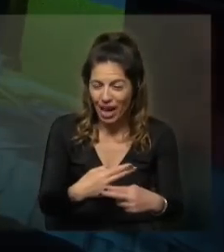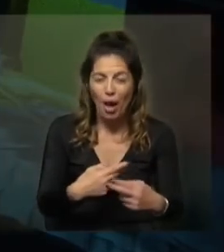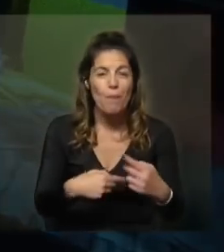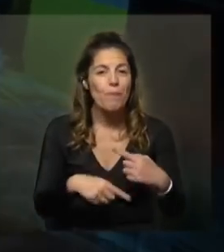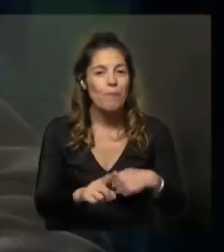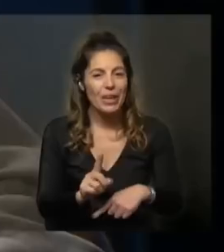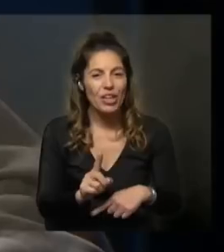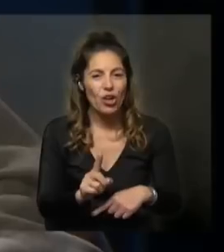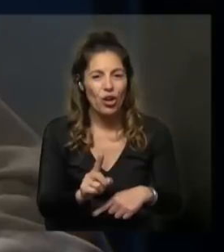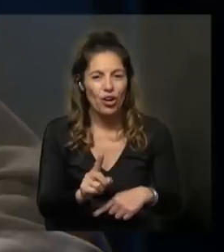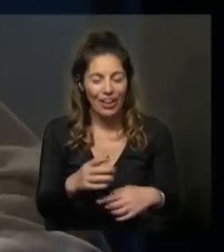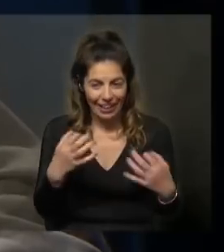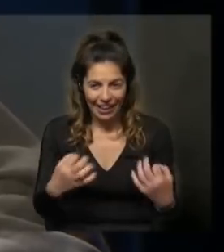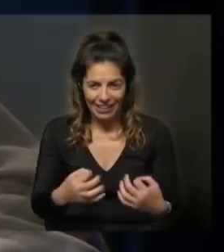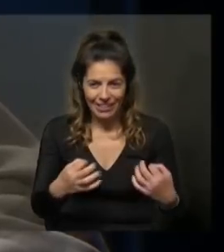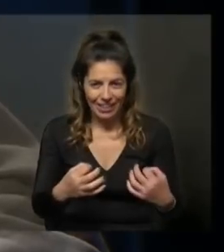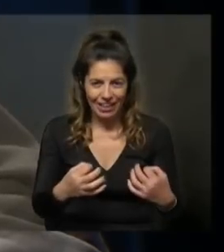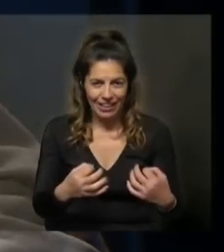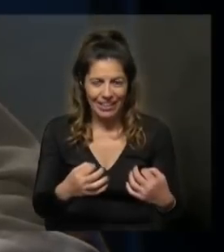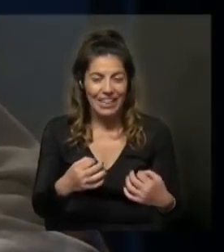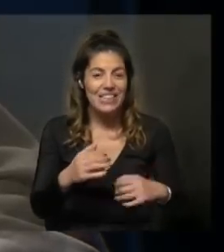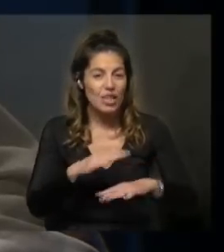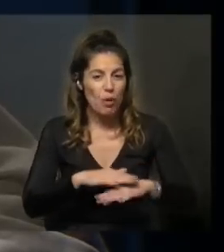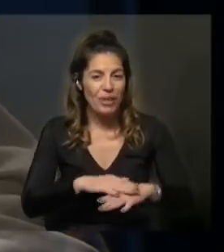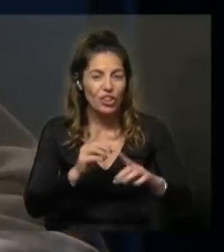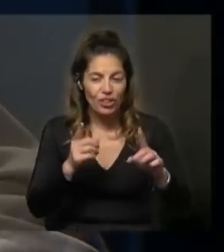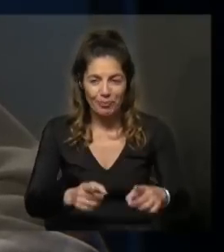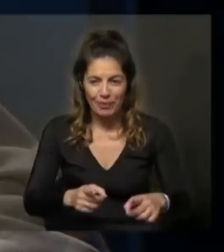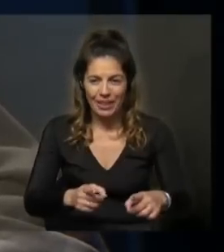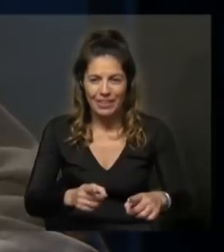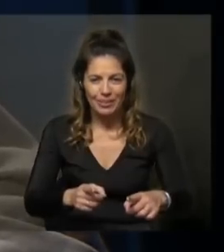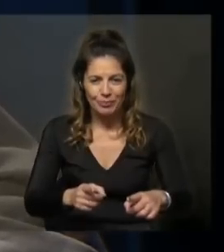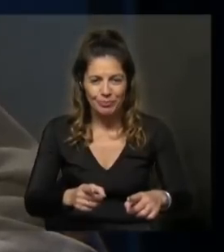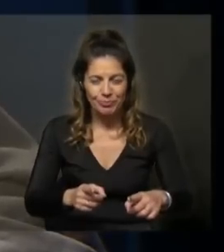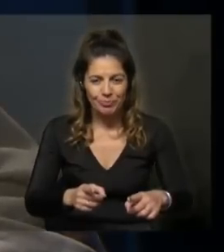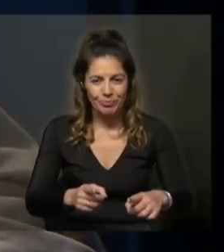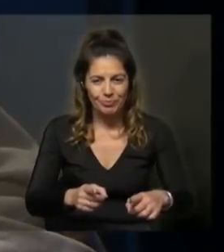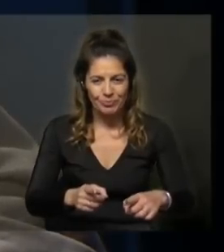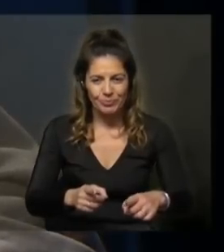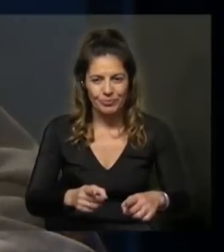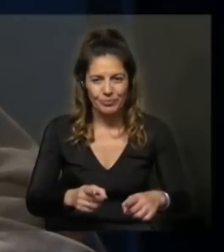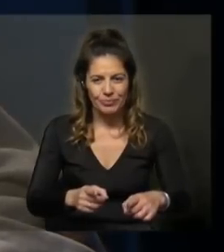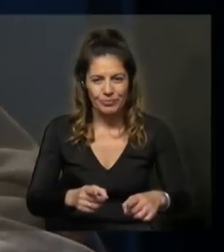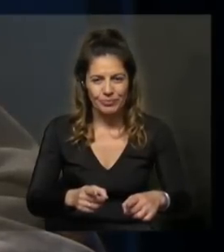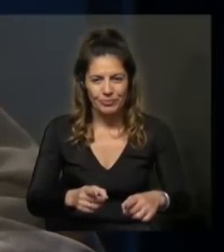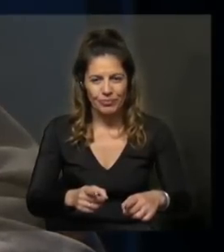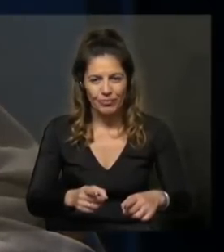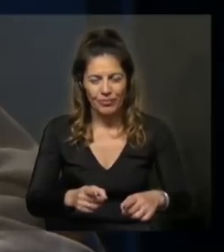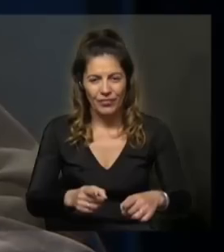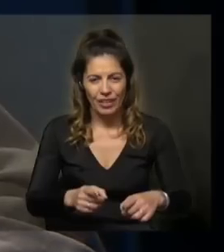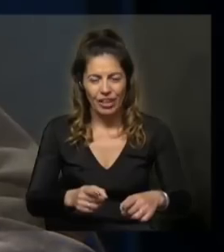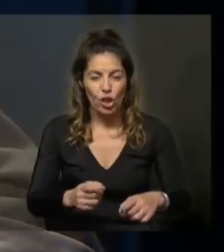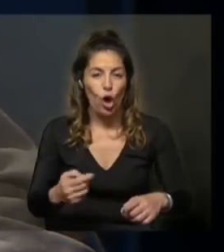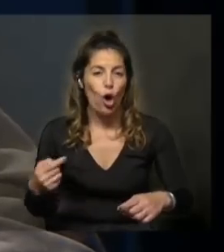porque en realidad ese momento también es el momento de de lo